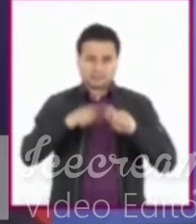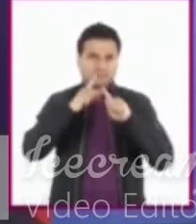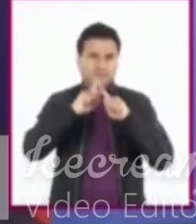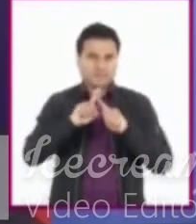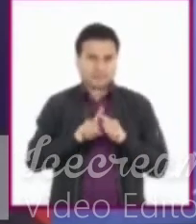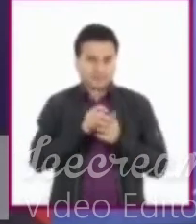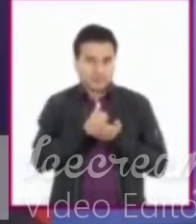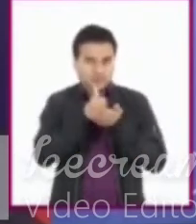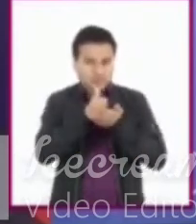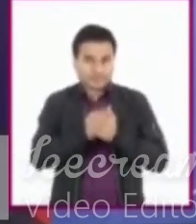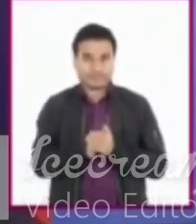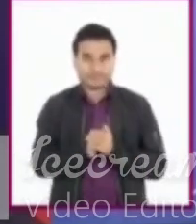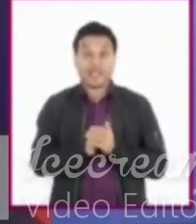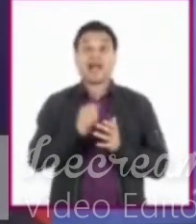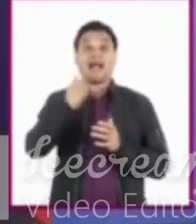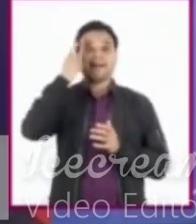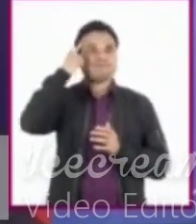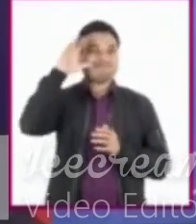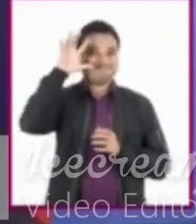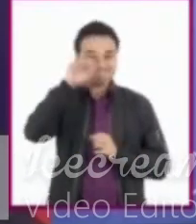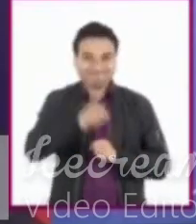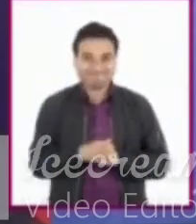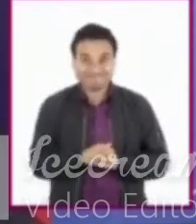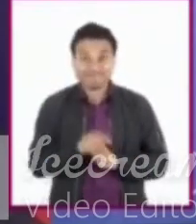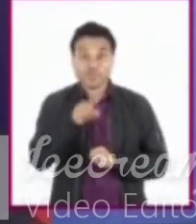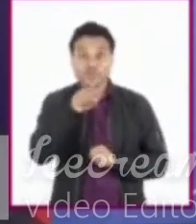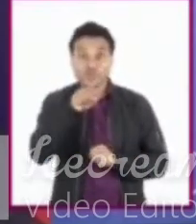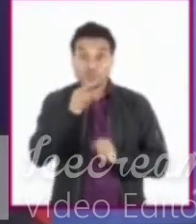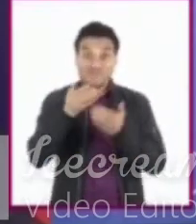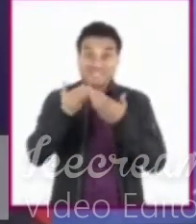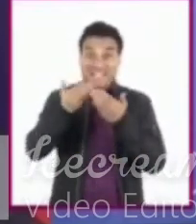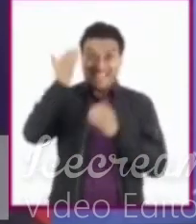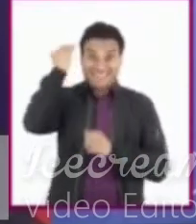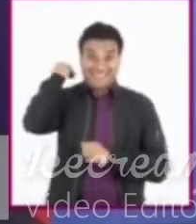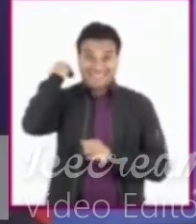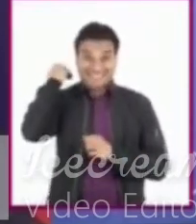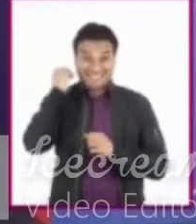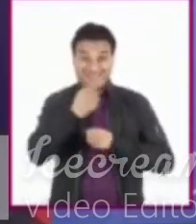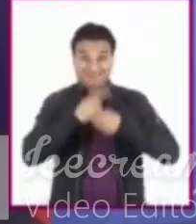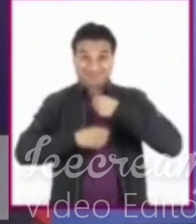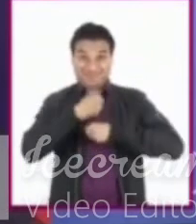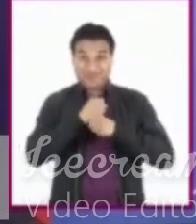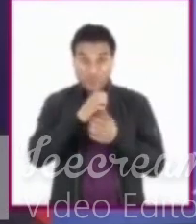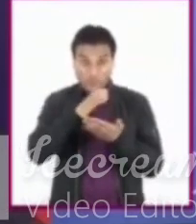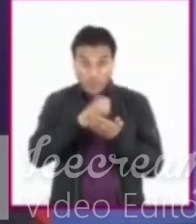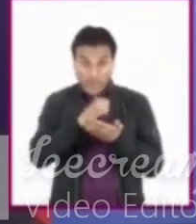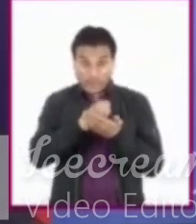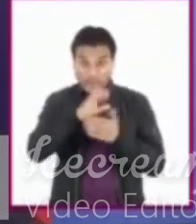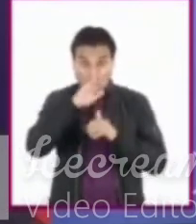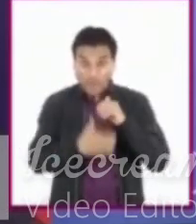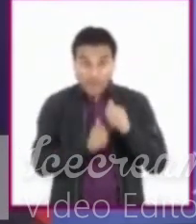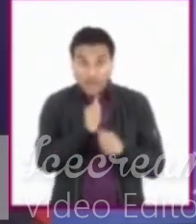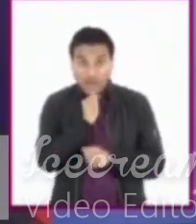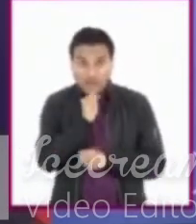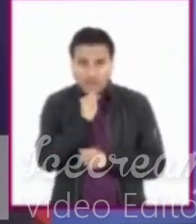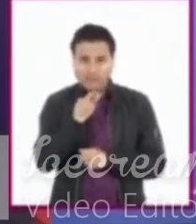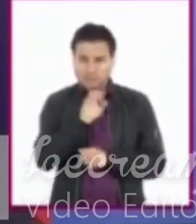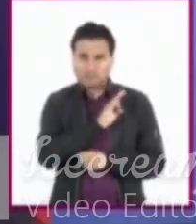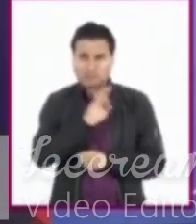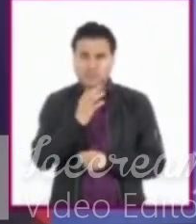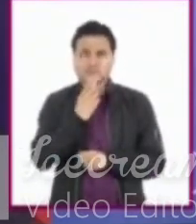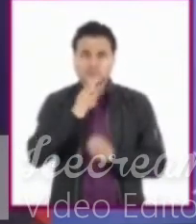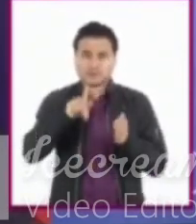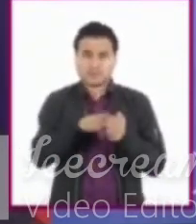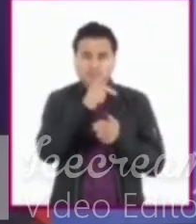olvidaba, si tienes cuadernos del ciclo anterior que no terminaste, podemos utilizarlos y sacar provecho. Si por